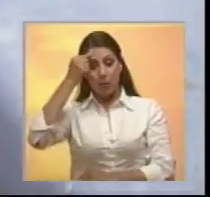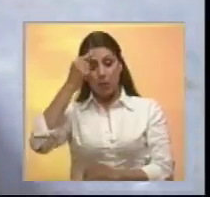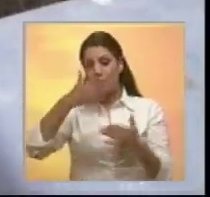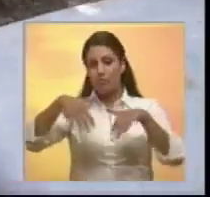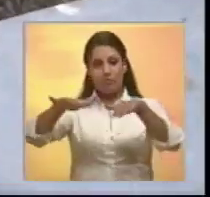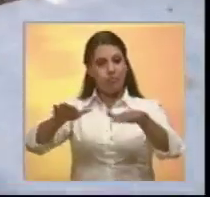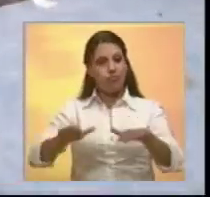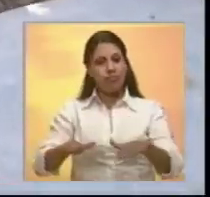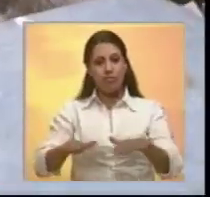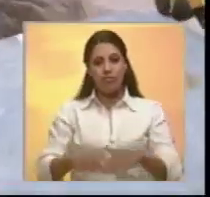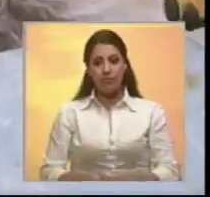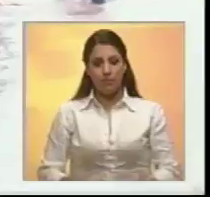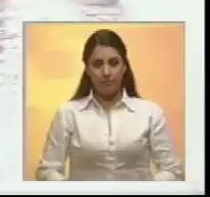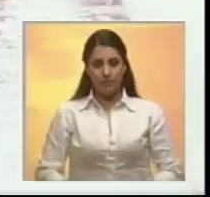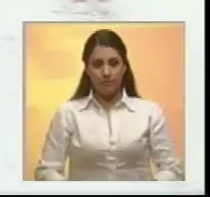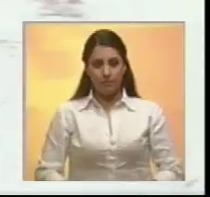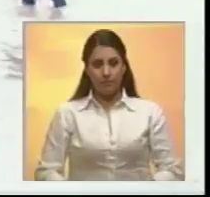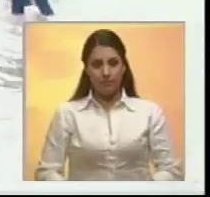fueron cancelados.